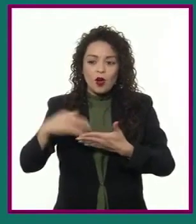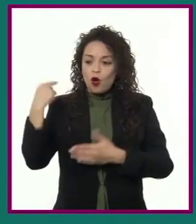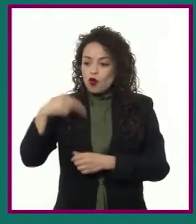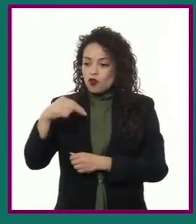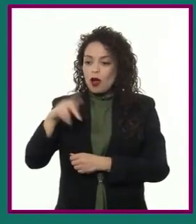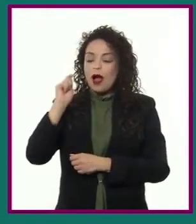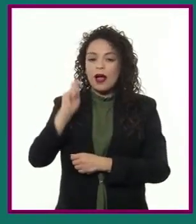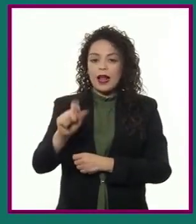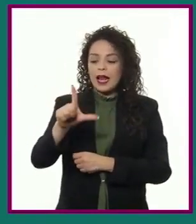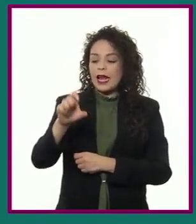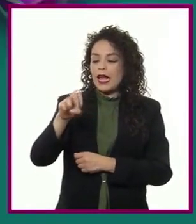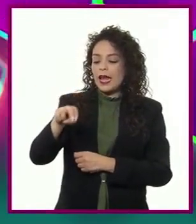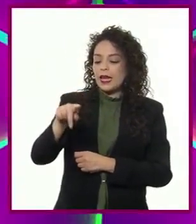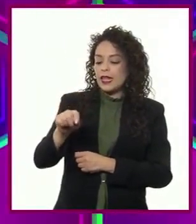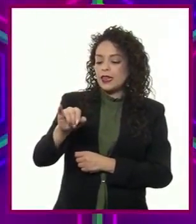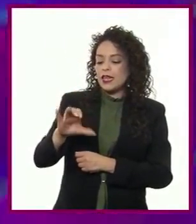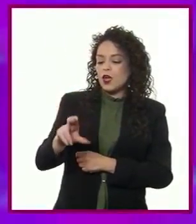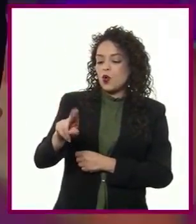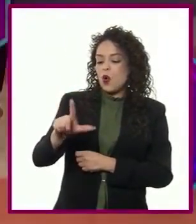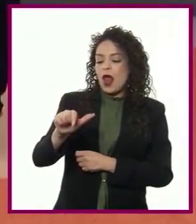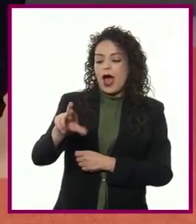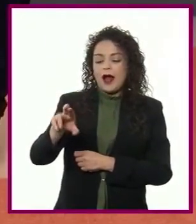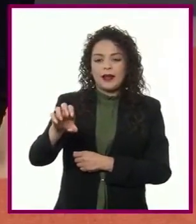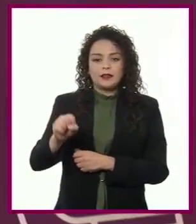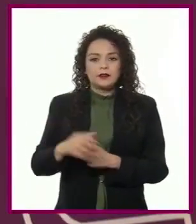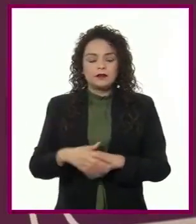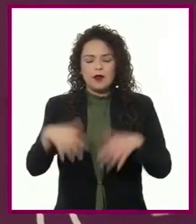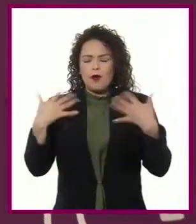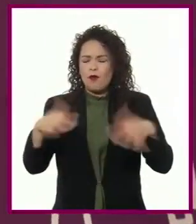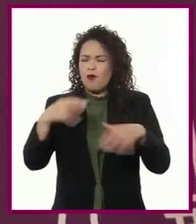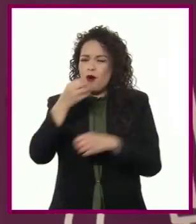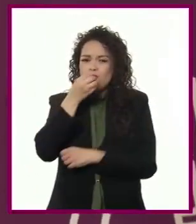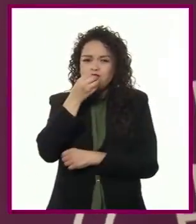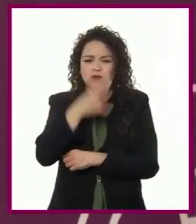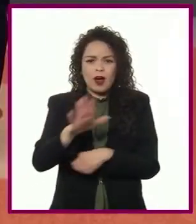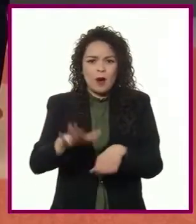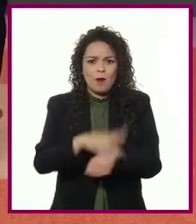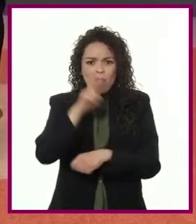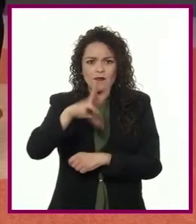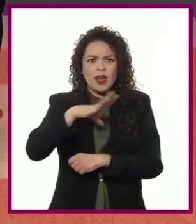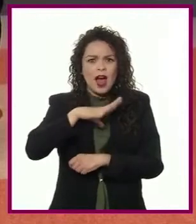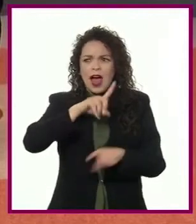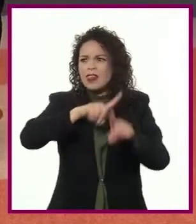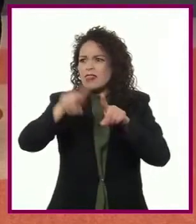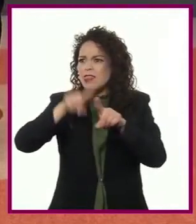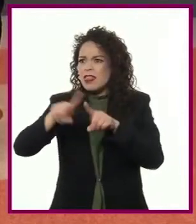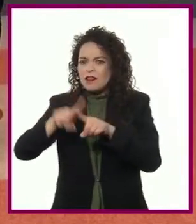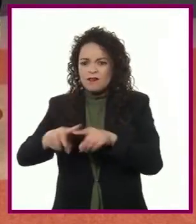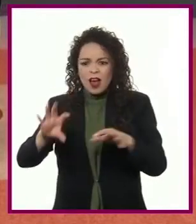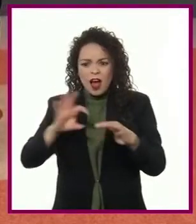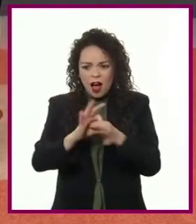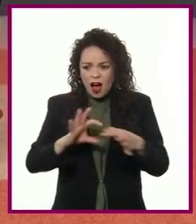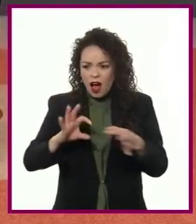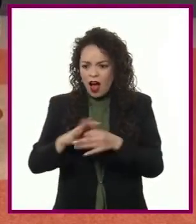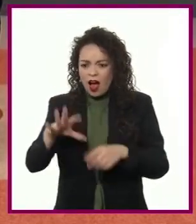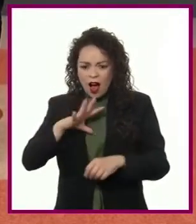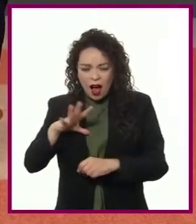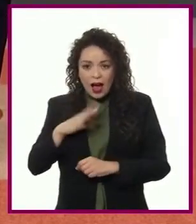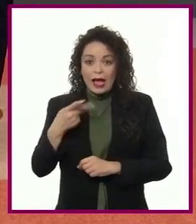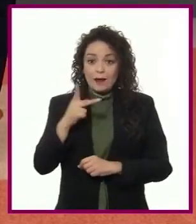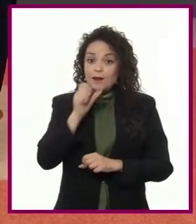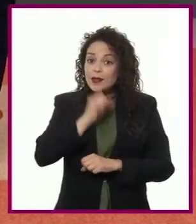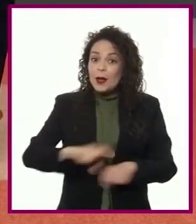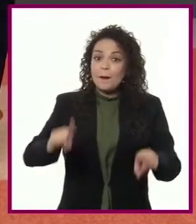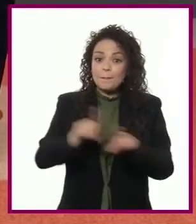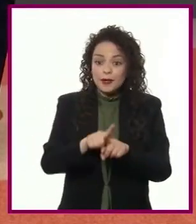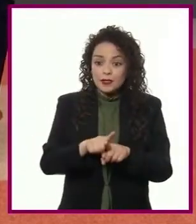galaxias lenticulares. Es fascinante, maestro, sobre todo porque existen galaxias que combinan cualidades, pero al mismo tiempo